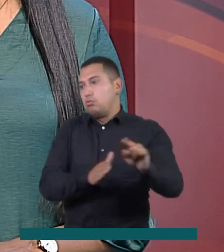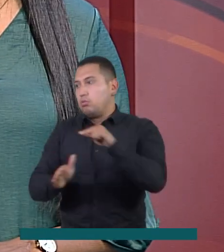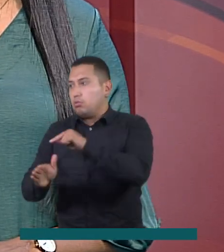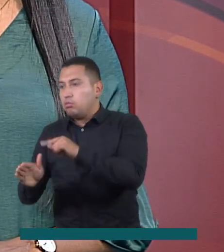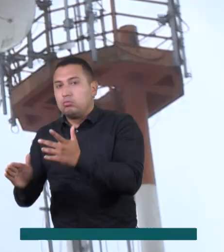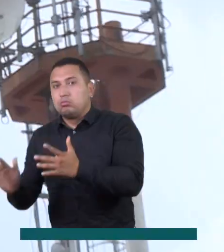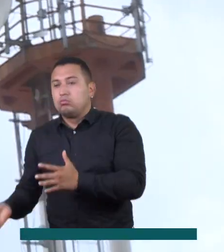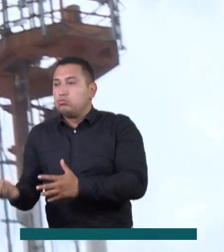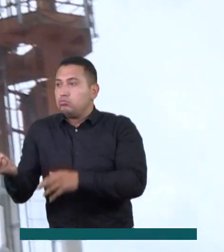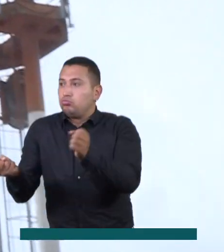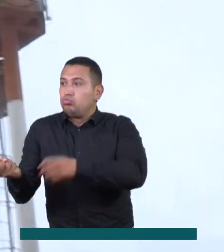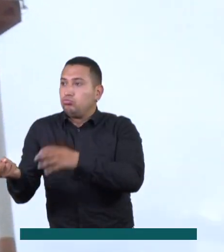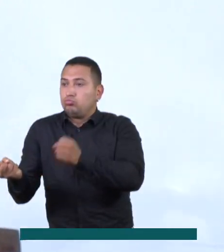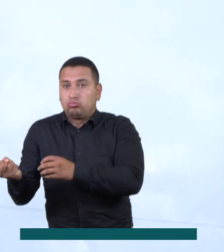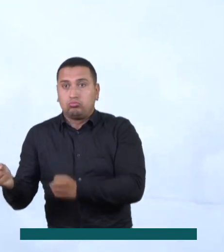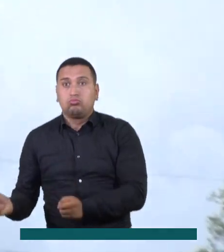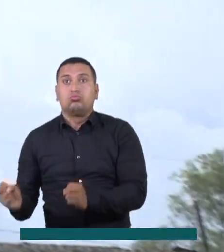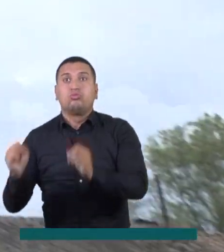sociales.